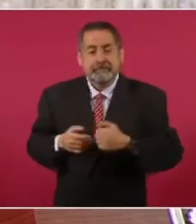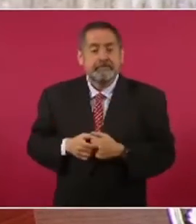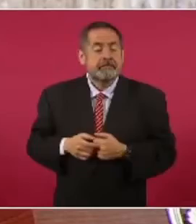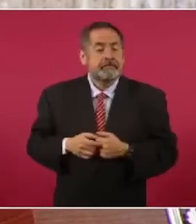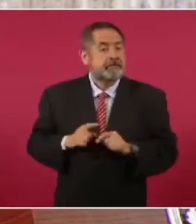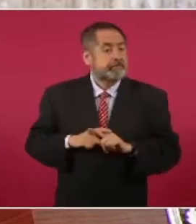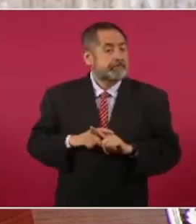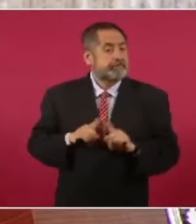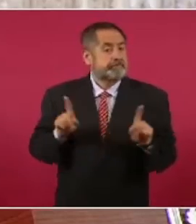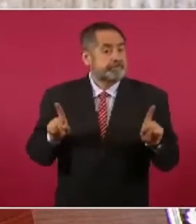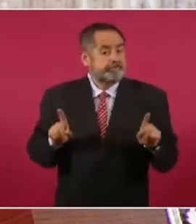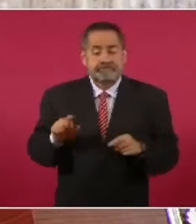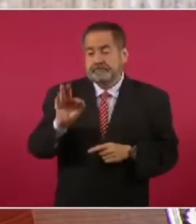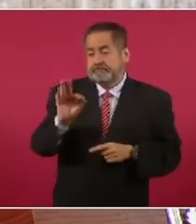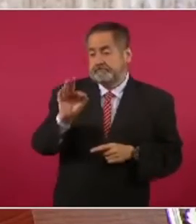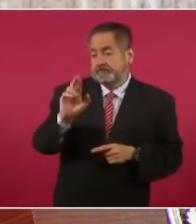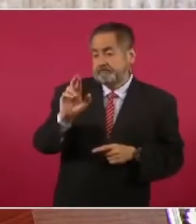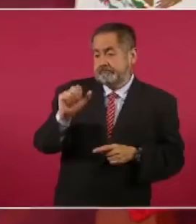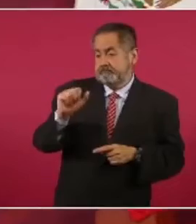es un auténtico,